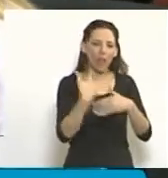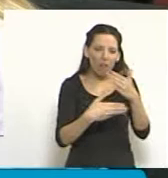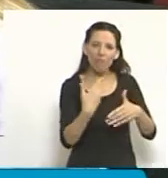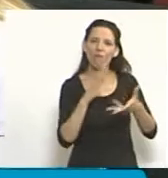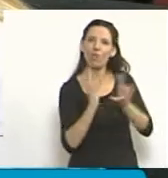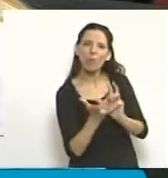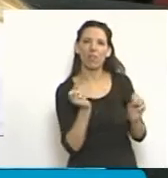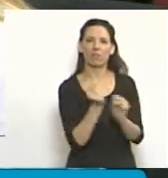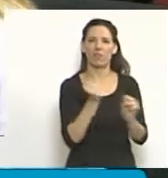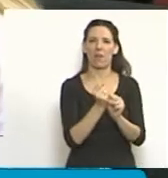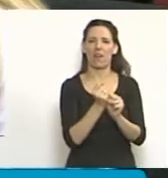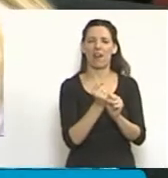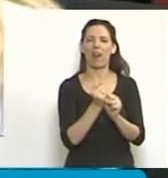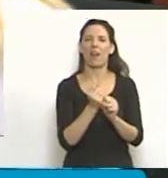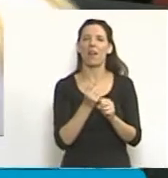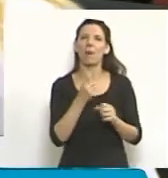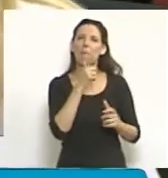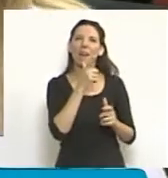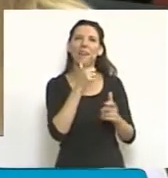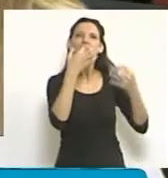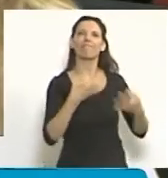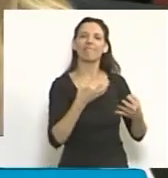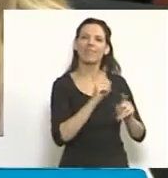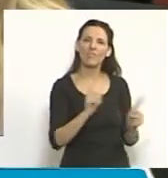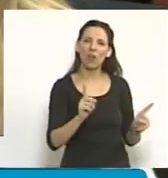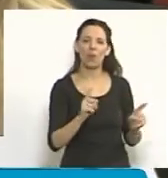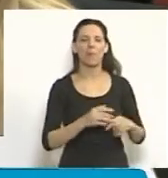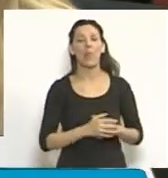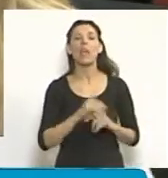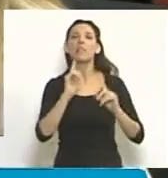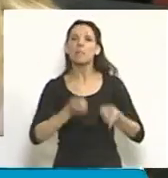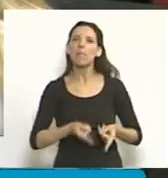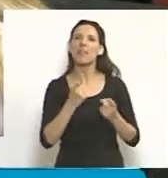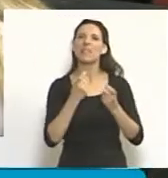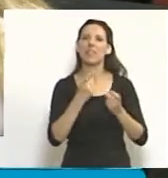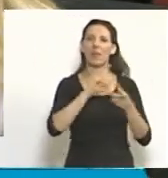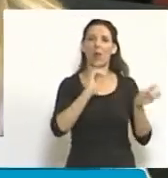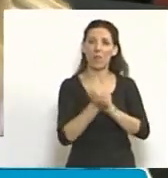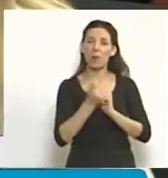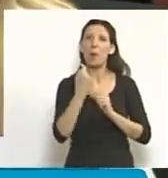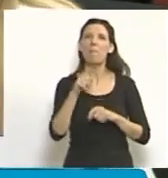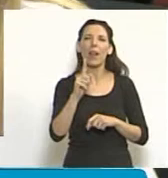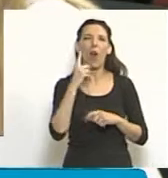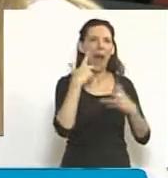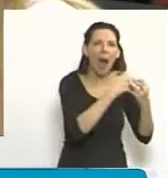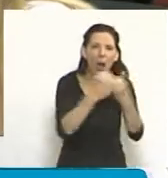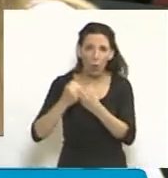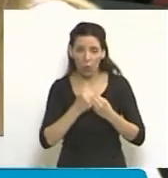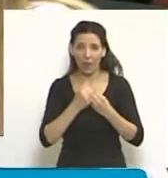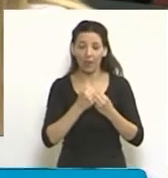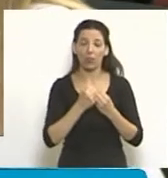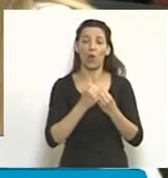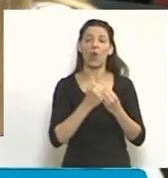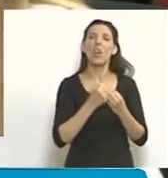trabaja. Yo creo que nosotros necesitamos además una reforma no solo basada en consenso, sino una reforma que nos